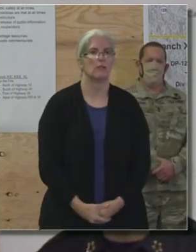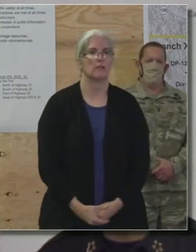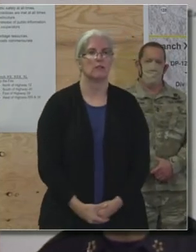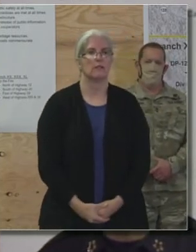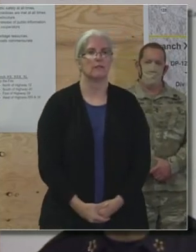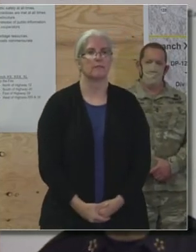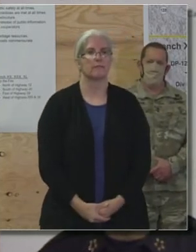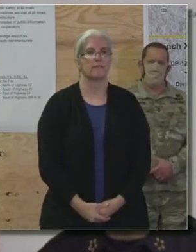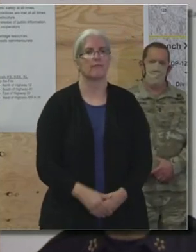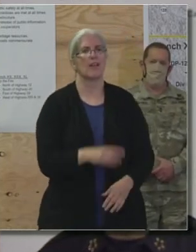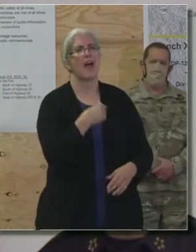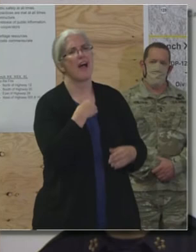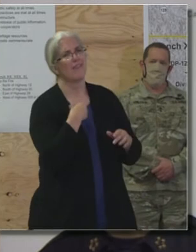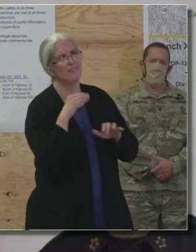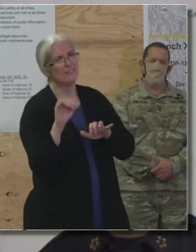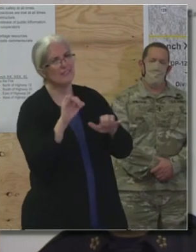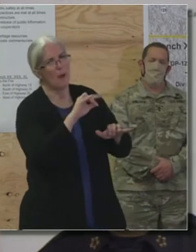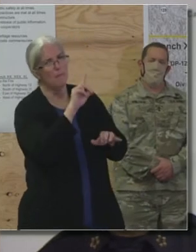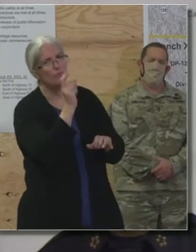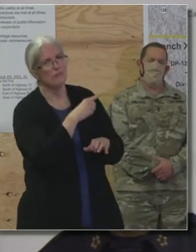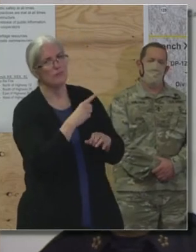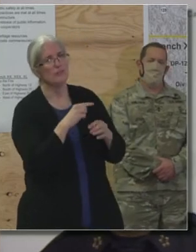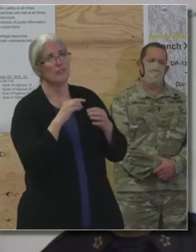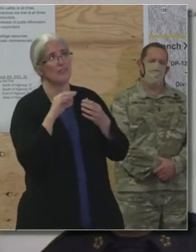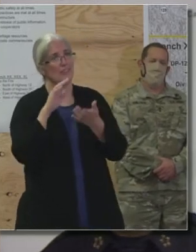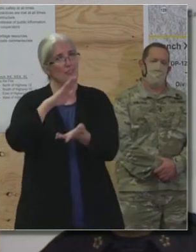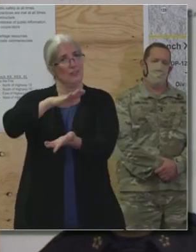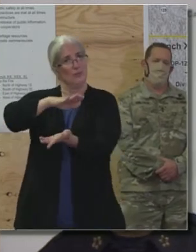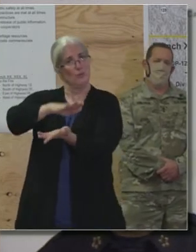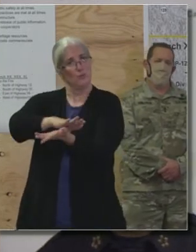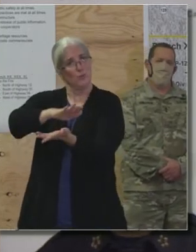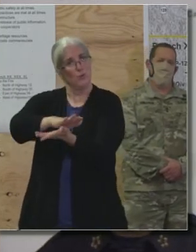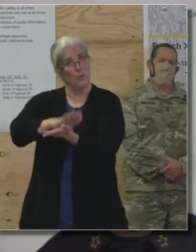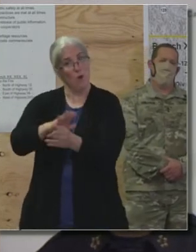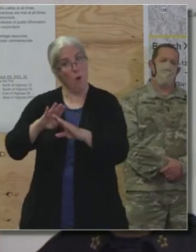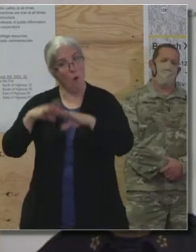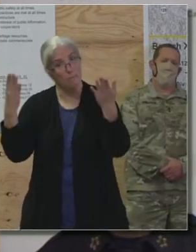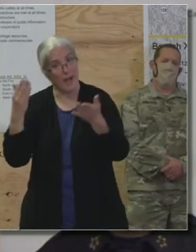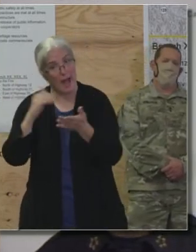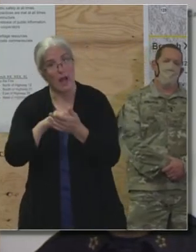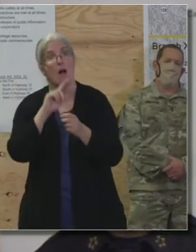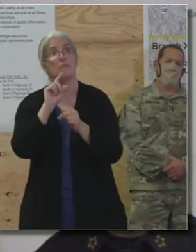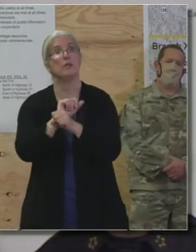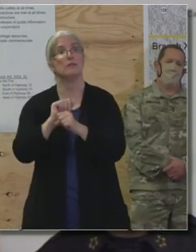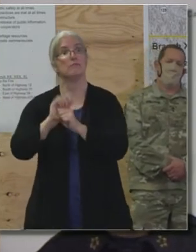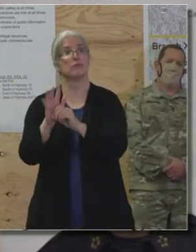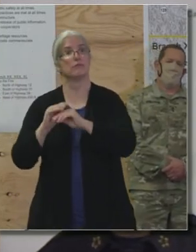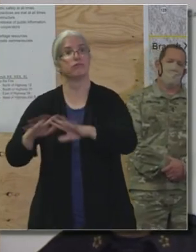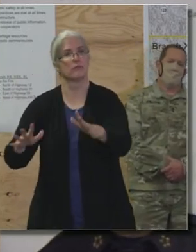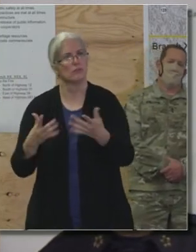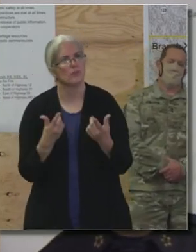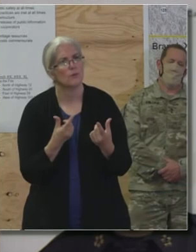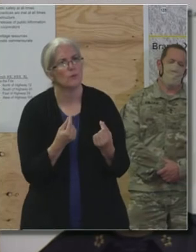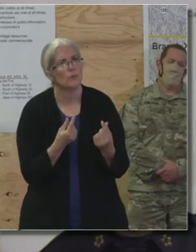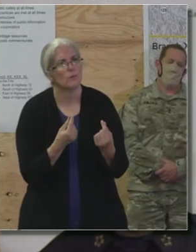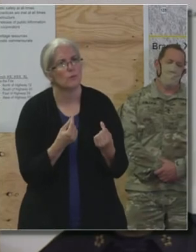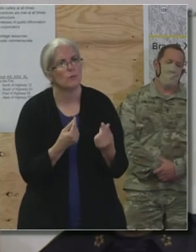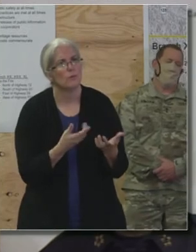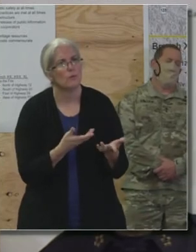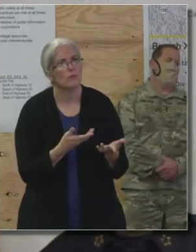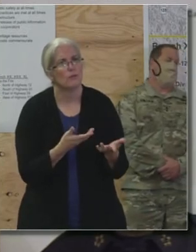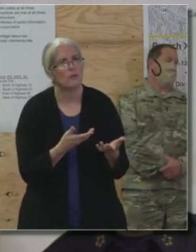si hay preguntas en cuanto brotes en las escuelas cuando puedan reabrir hay un estándar para cuándo vamos a saber